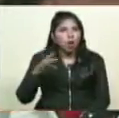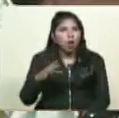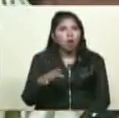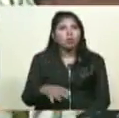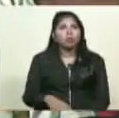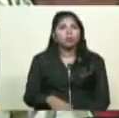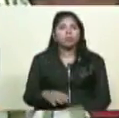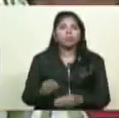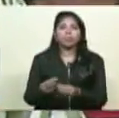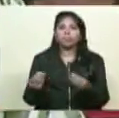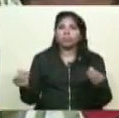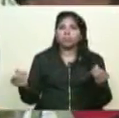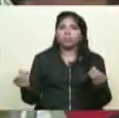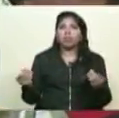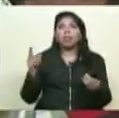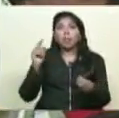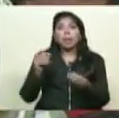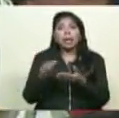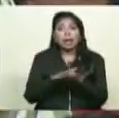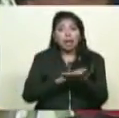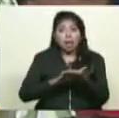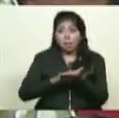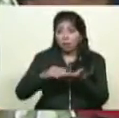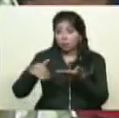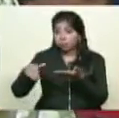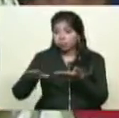algunas cremas y vitaminas.